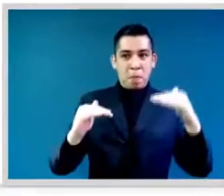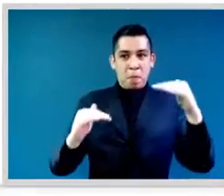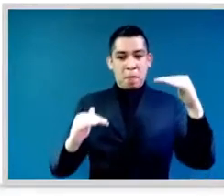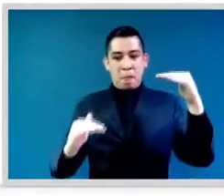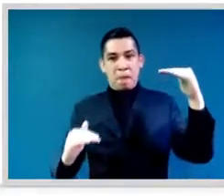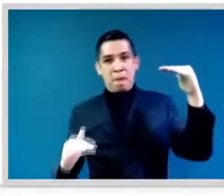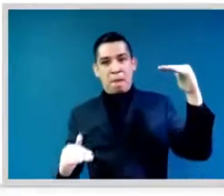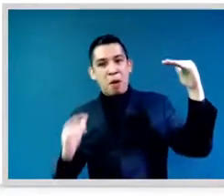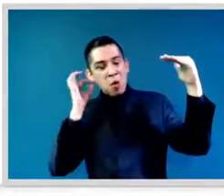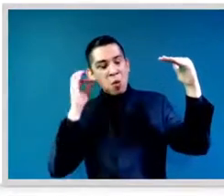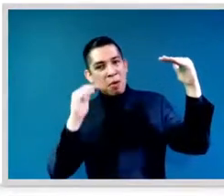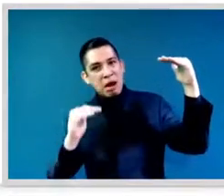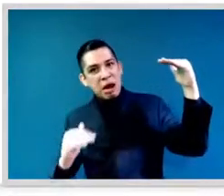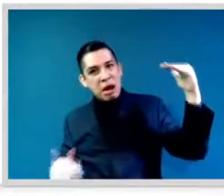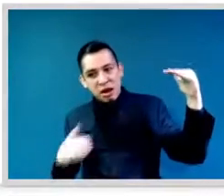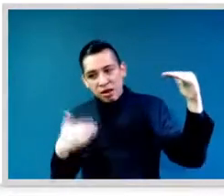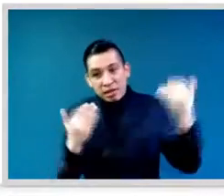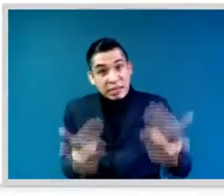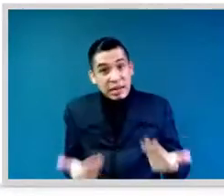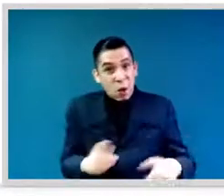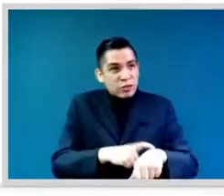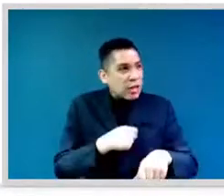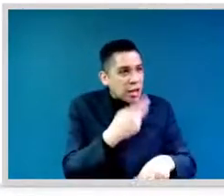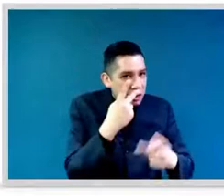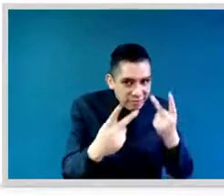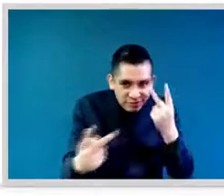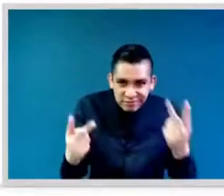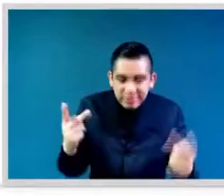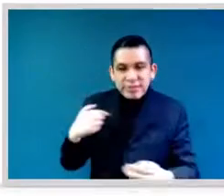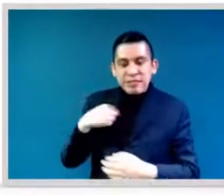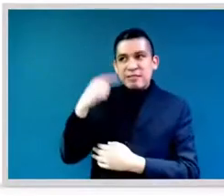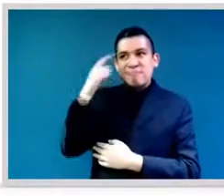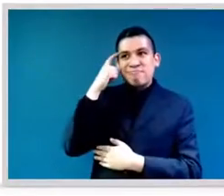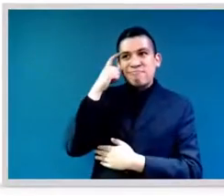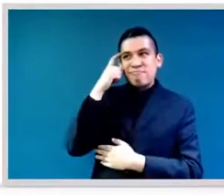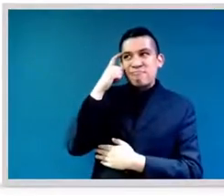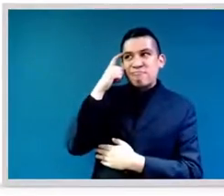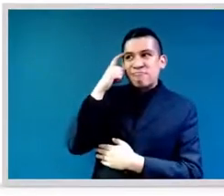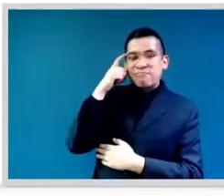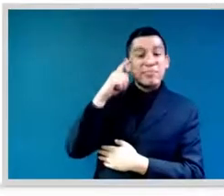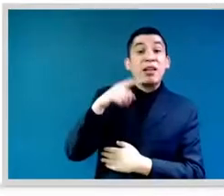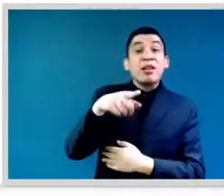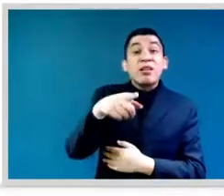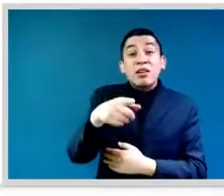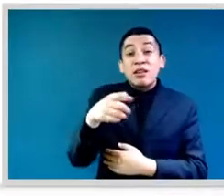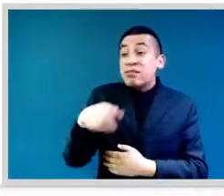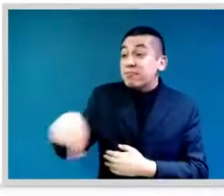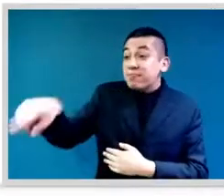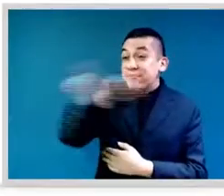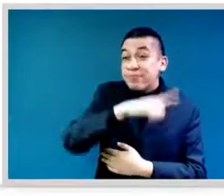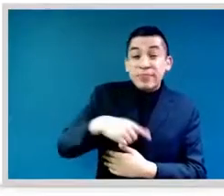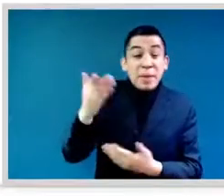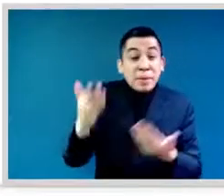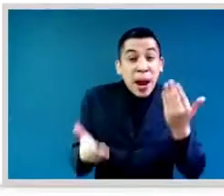reafirmado la convicción de que sin la participación de la mujer en todas las esferas de la sociedad en